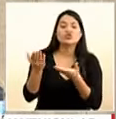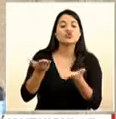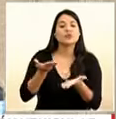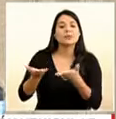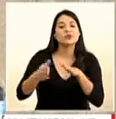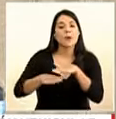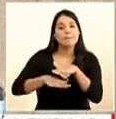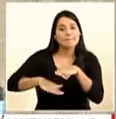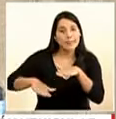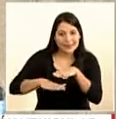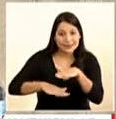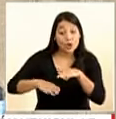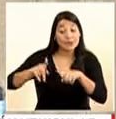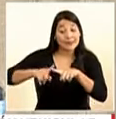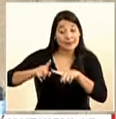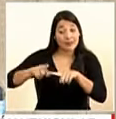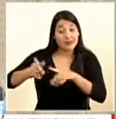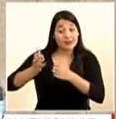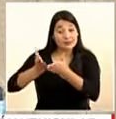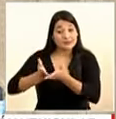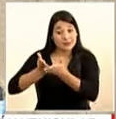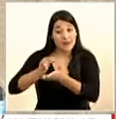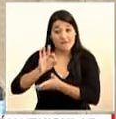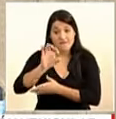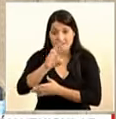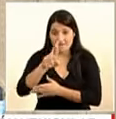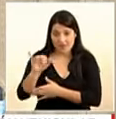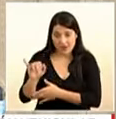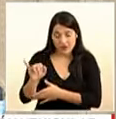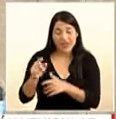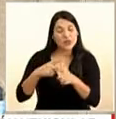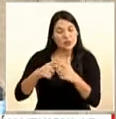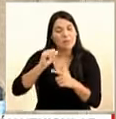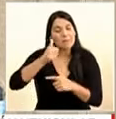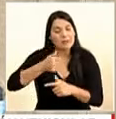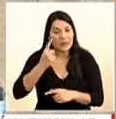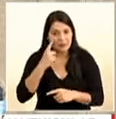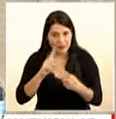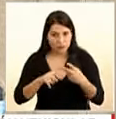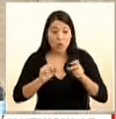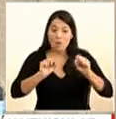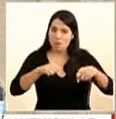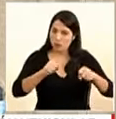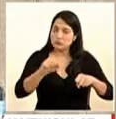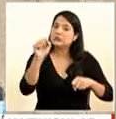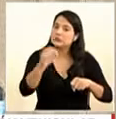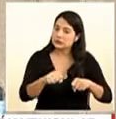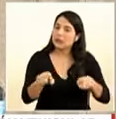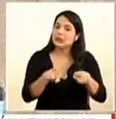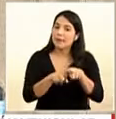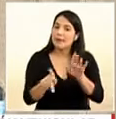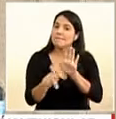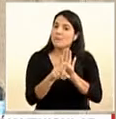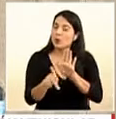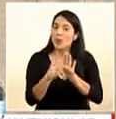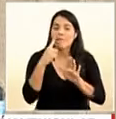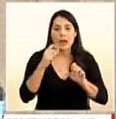zona peninsular y eso lo estaremos viendo viendo mañana en el caso de las motocicletas si aplica la restricción para las